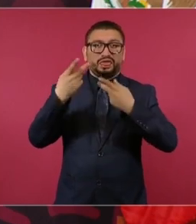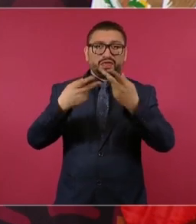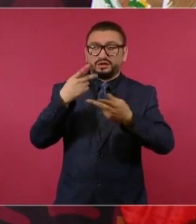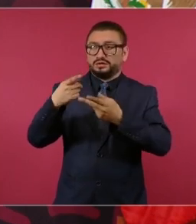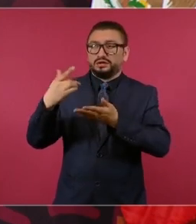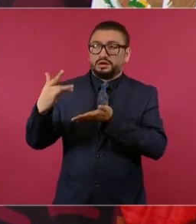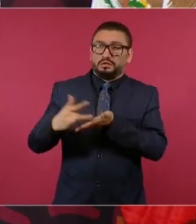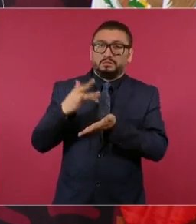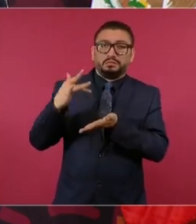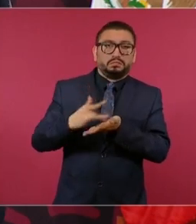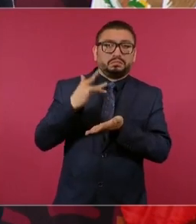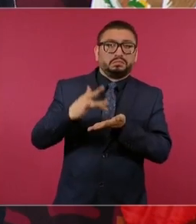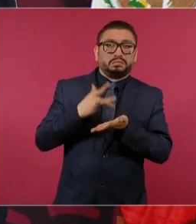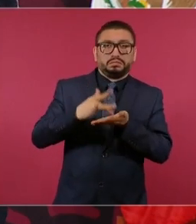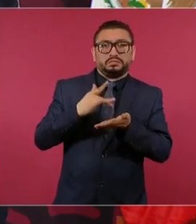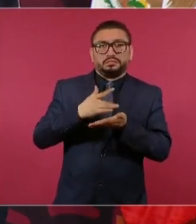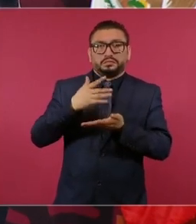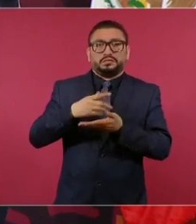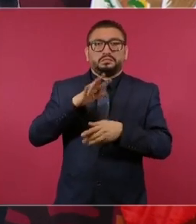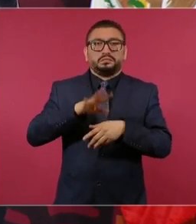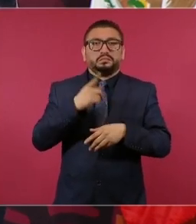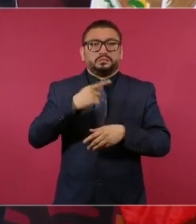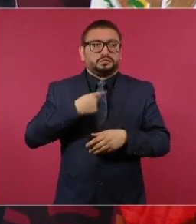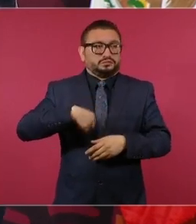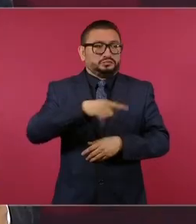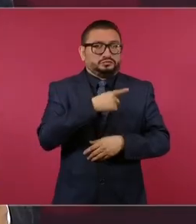de Transformación Nacional.